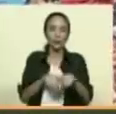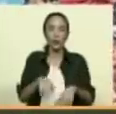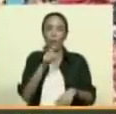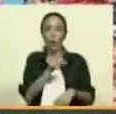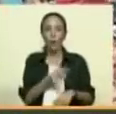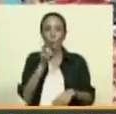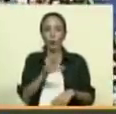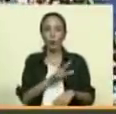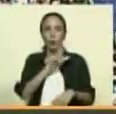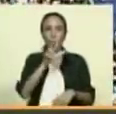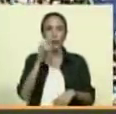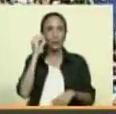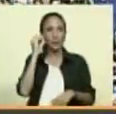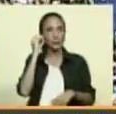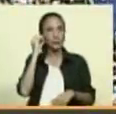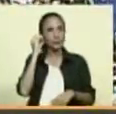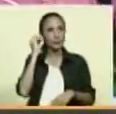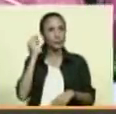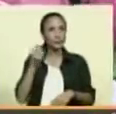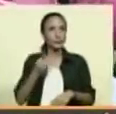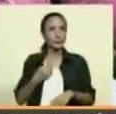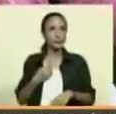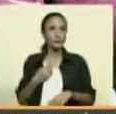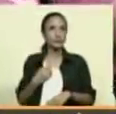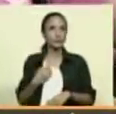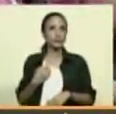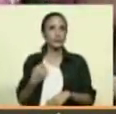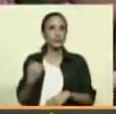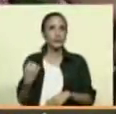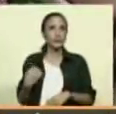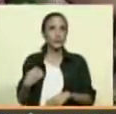las 3.